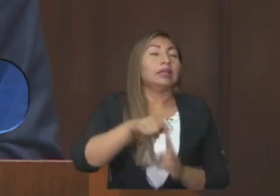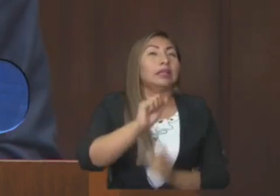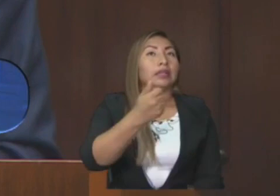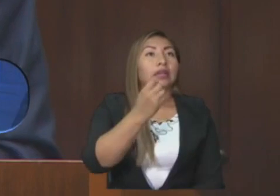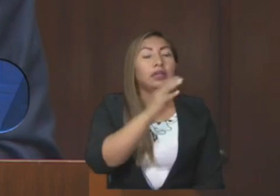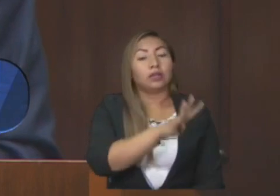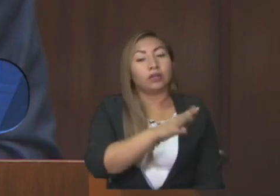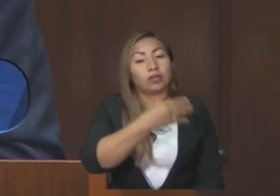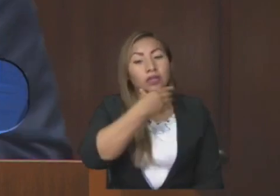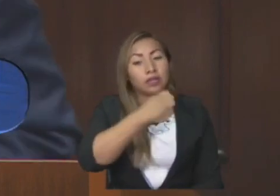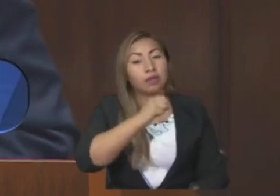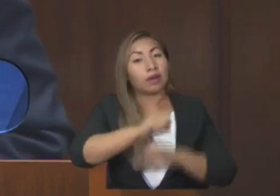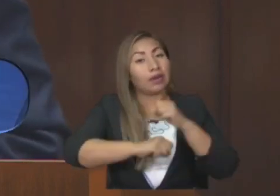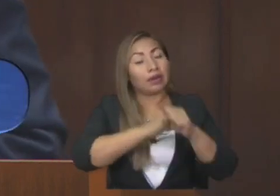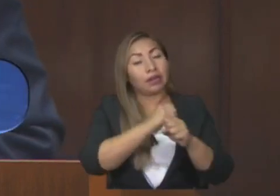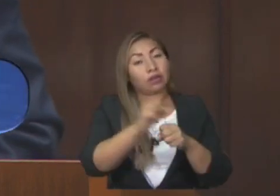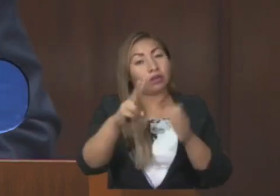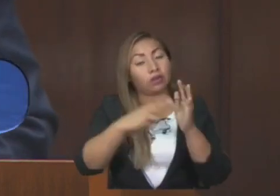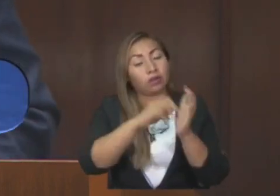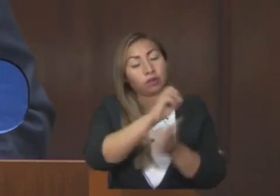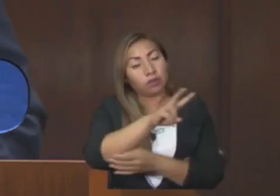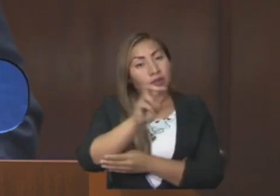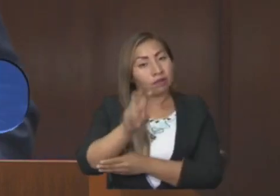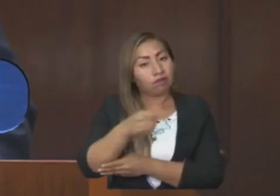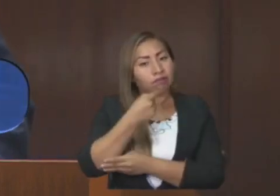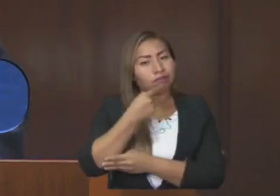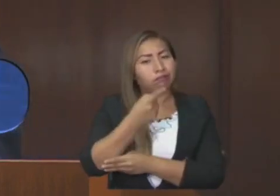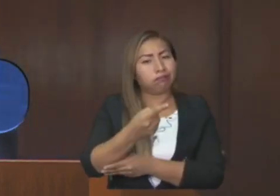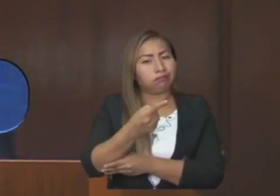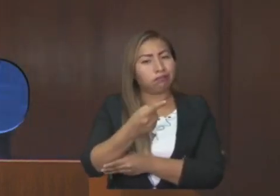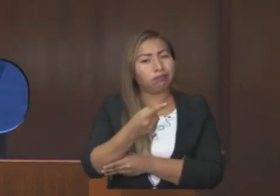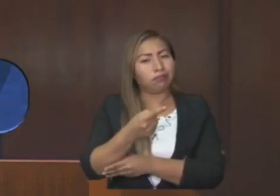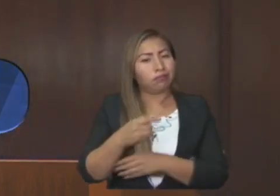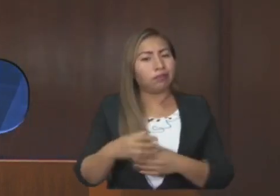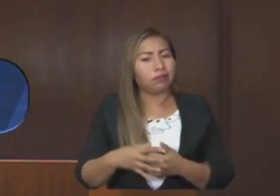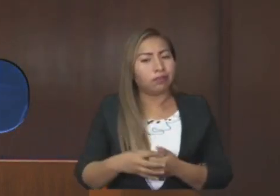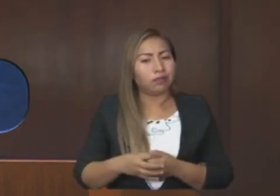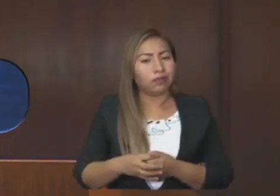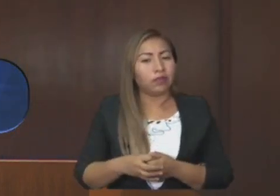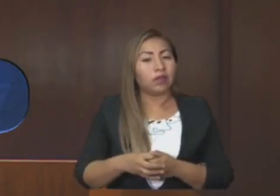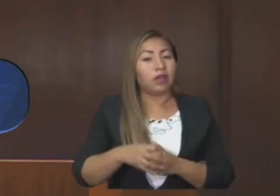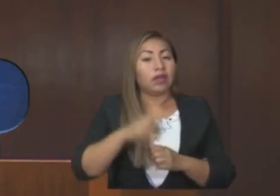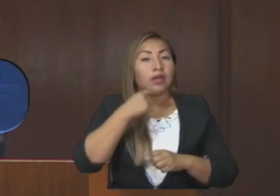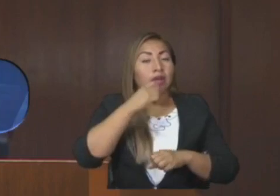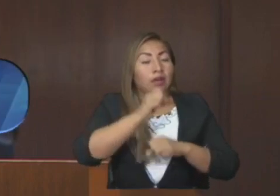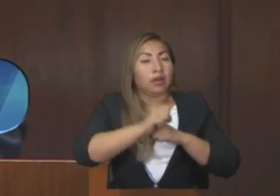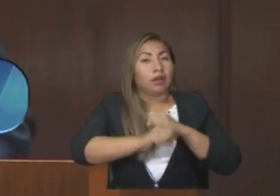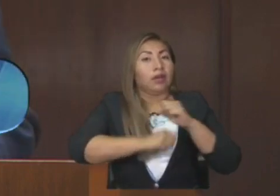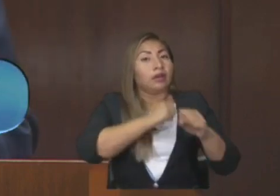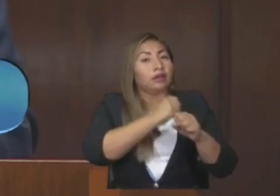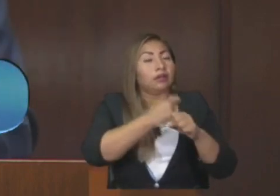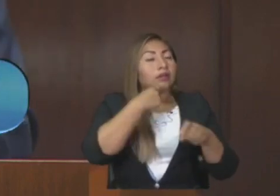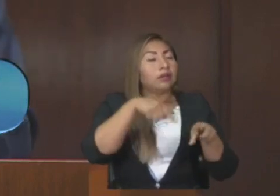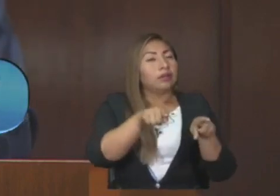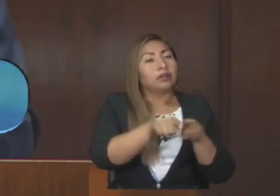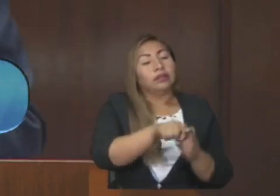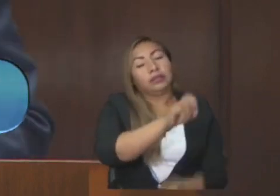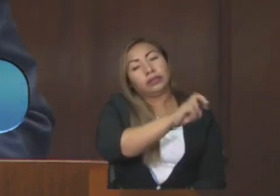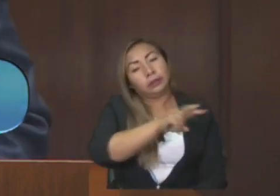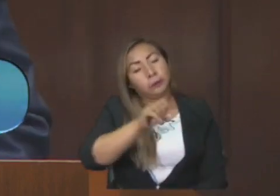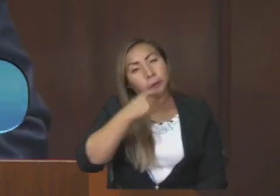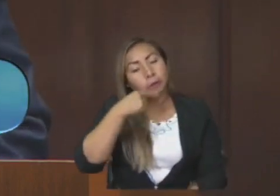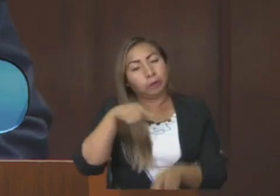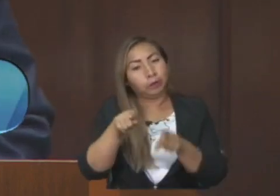del 2022, que reflejara los términos acordados en enero del 2022. Como es de conocimiento